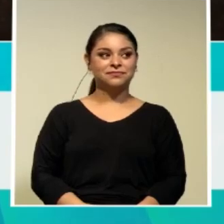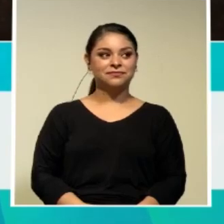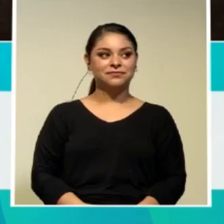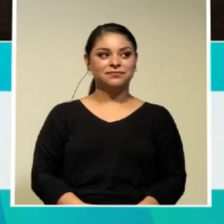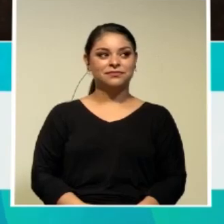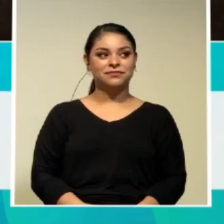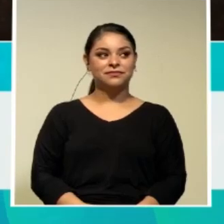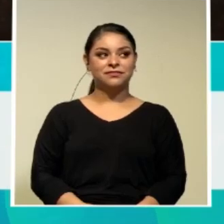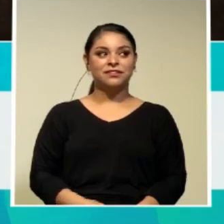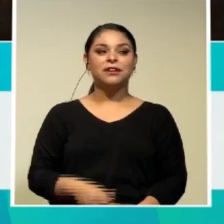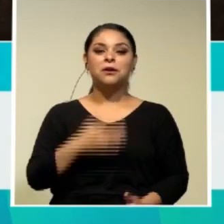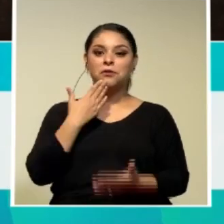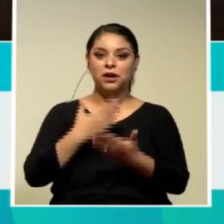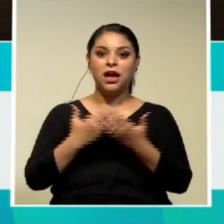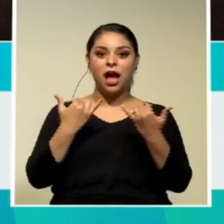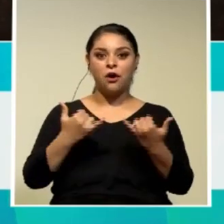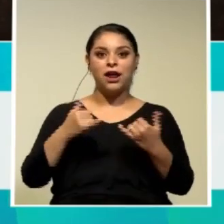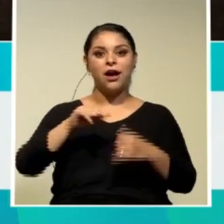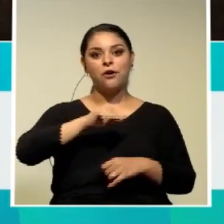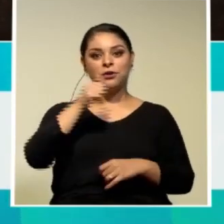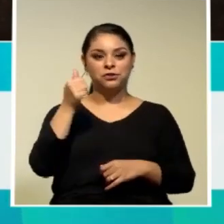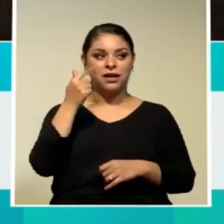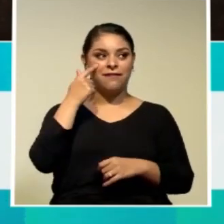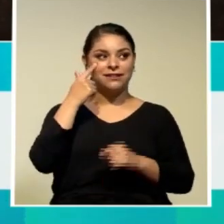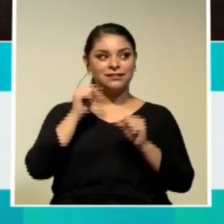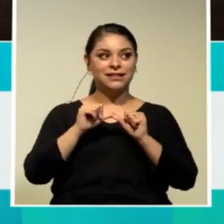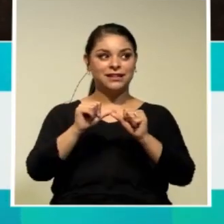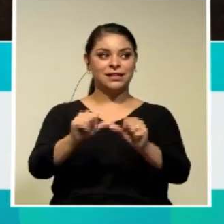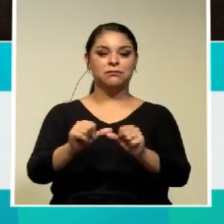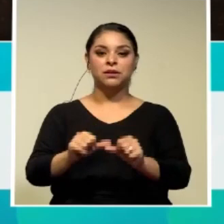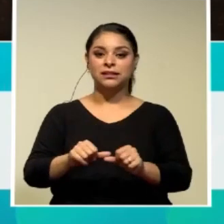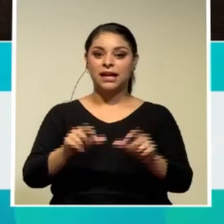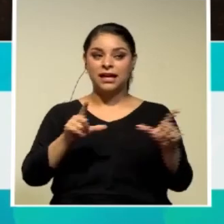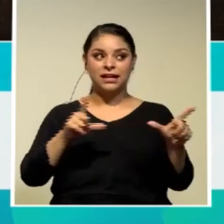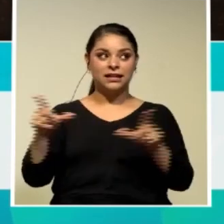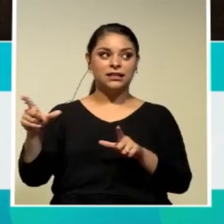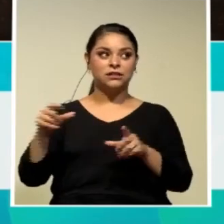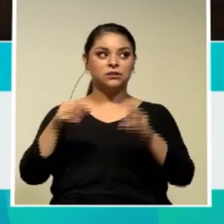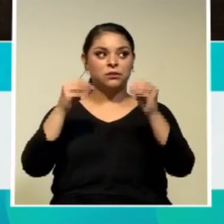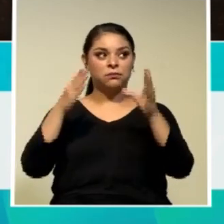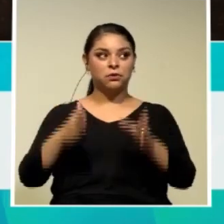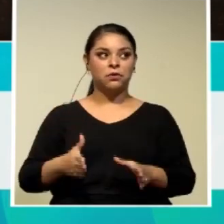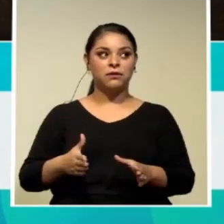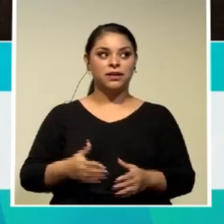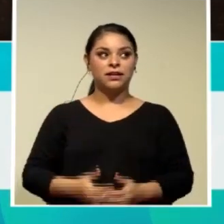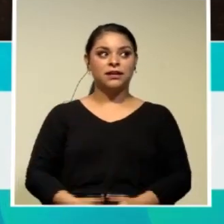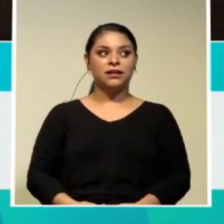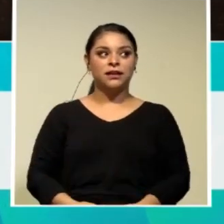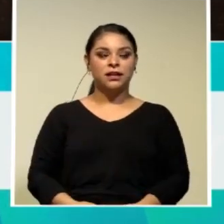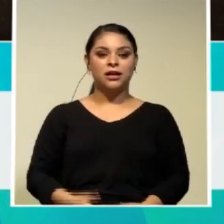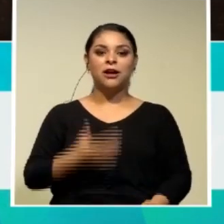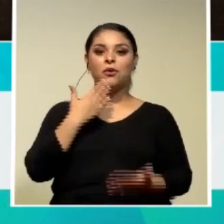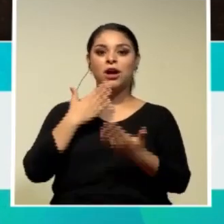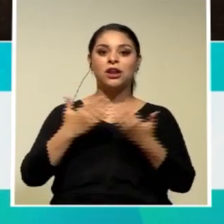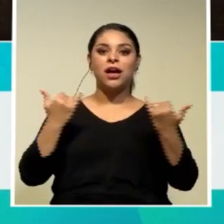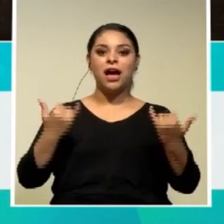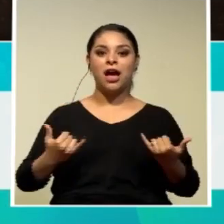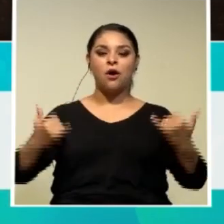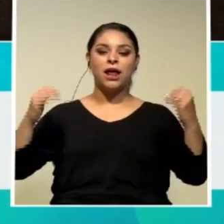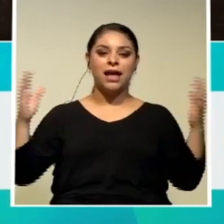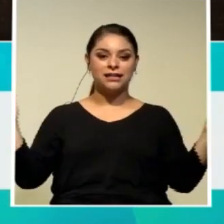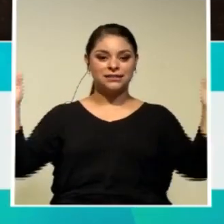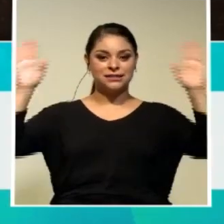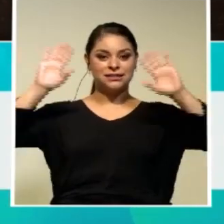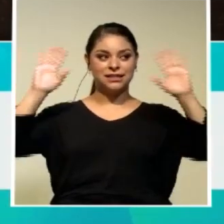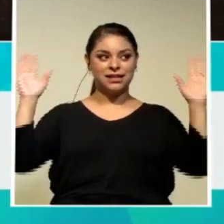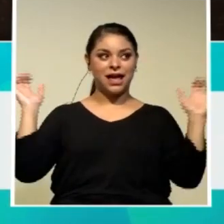ahí estamos, sí, ¿verdad? Sí, sí. Profe. Sí. Listo, profe. Bueno, profe estiren, Gabriel. Estiren y extiendan.